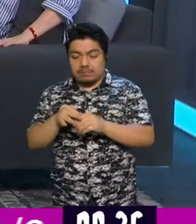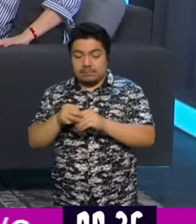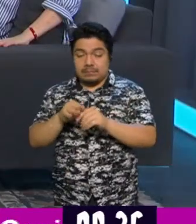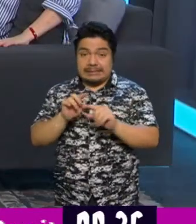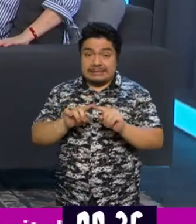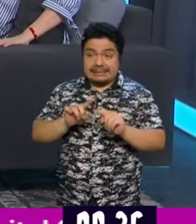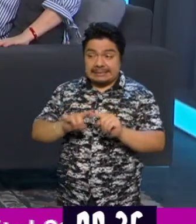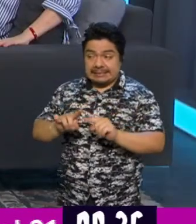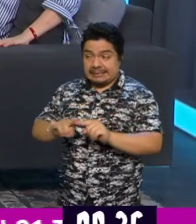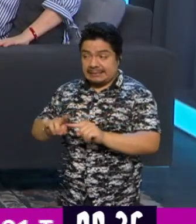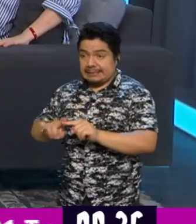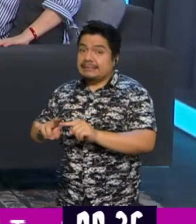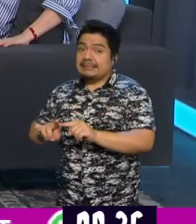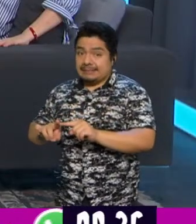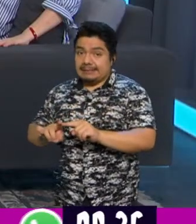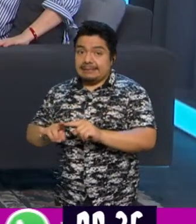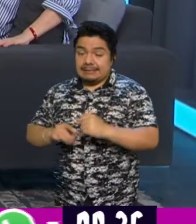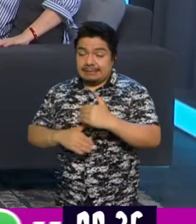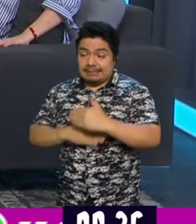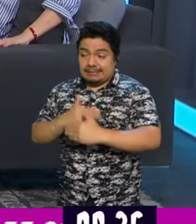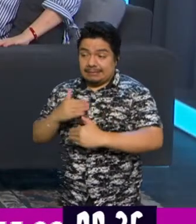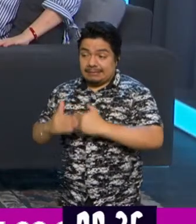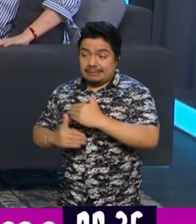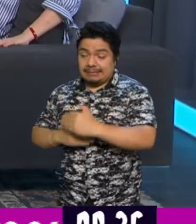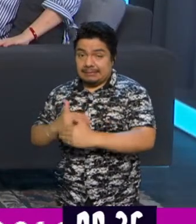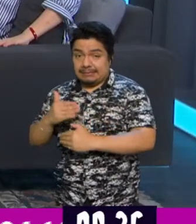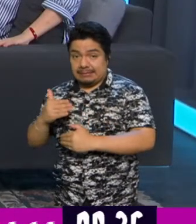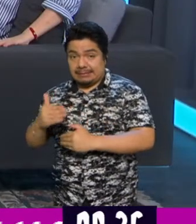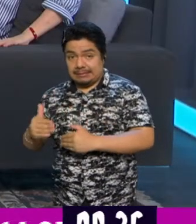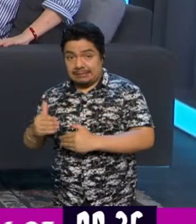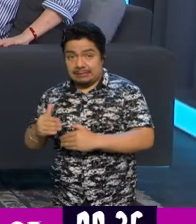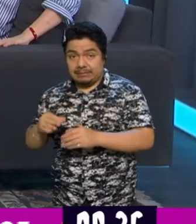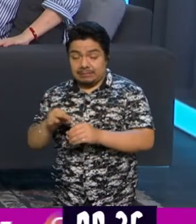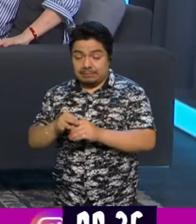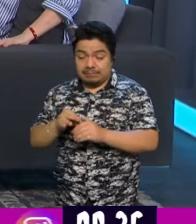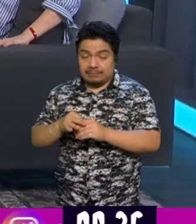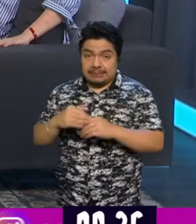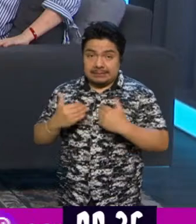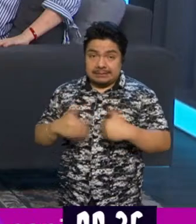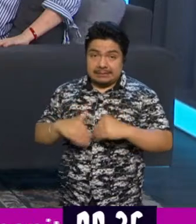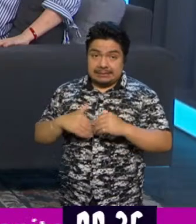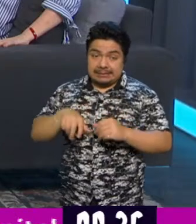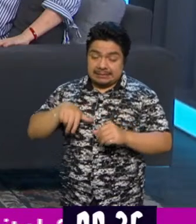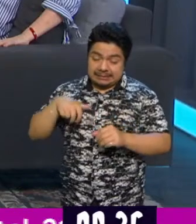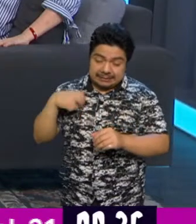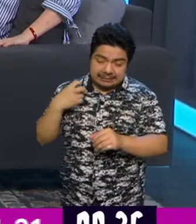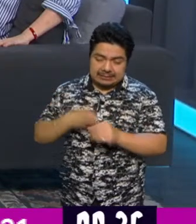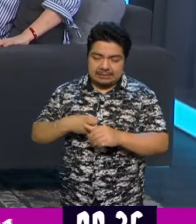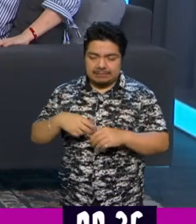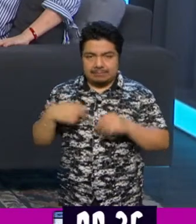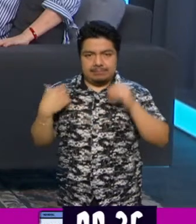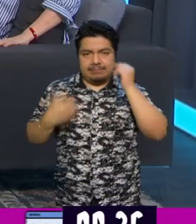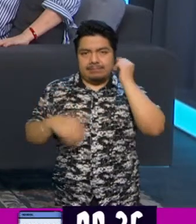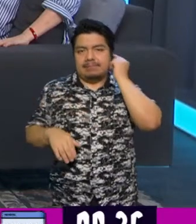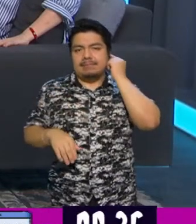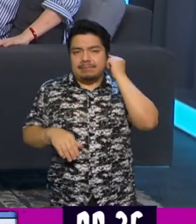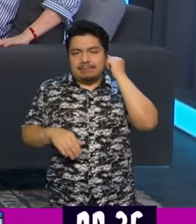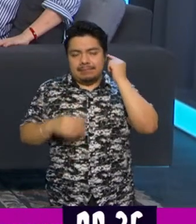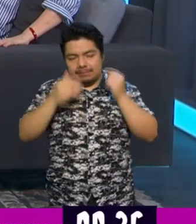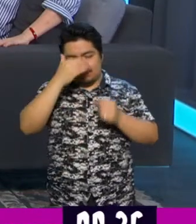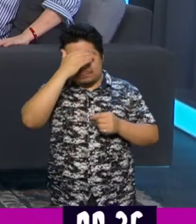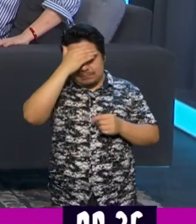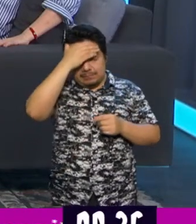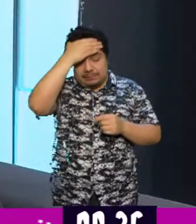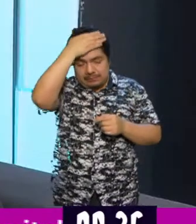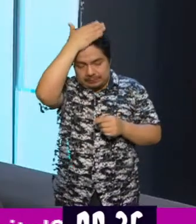sido obviamente un periodo electoral muy intenso. Entonces, en ese contexto se hace evidente a partir de esta nota